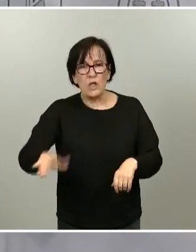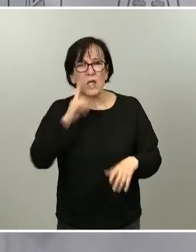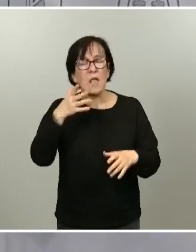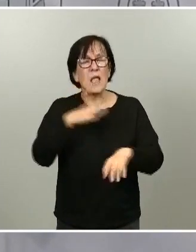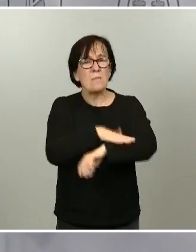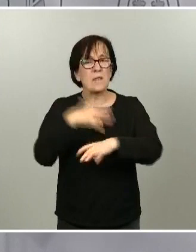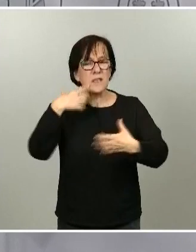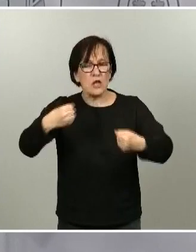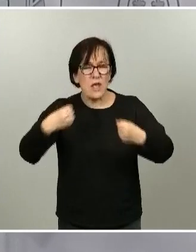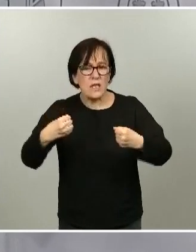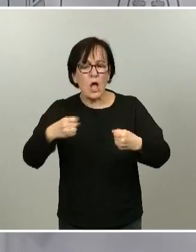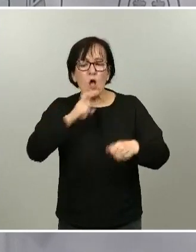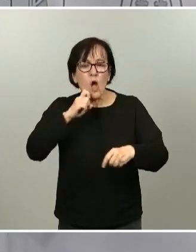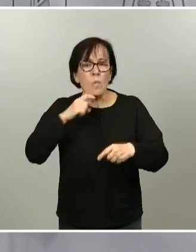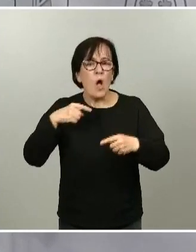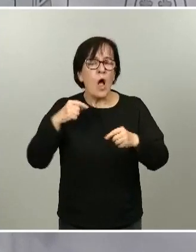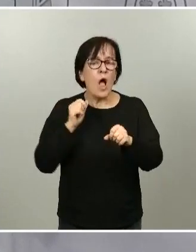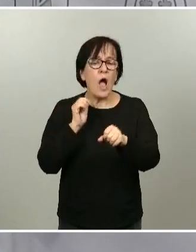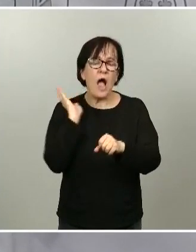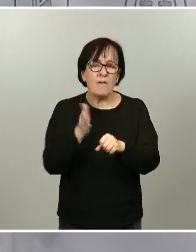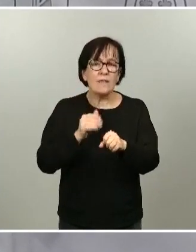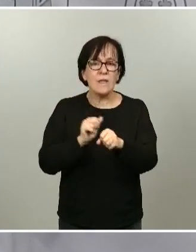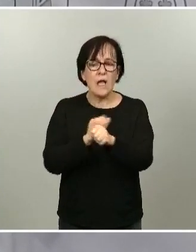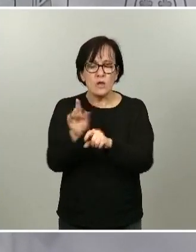sobre cómo afecta el COVID-19 en los menores?